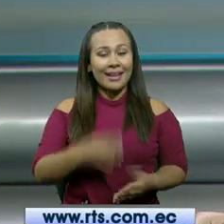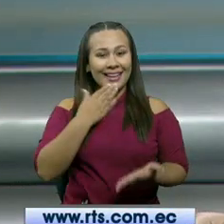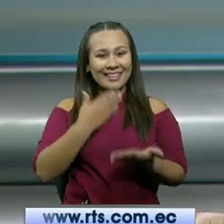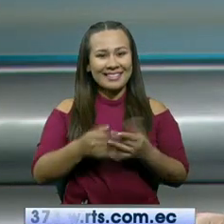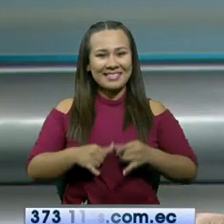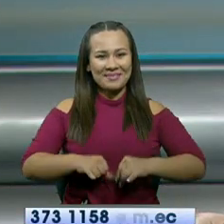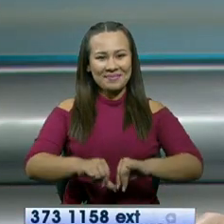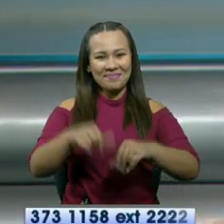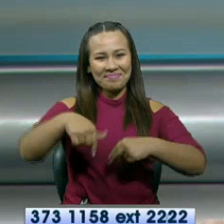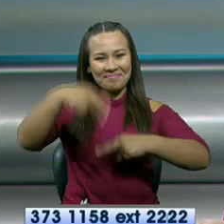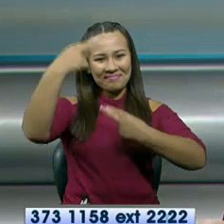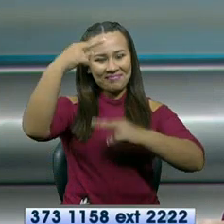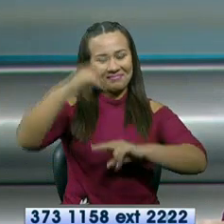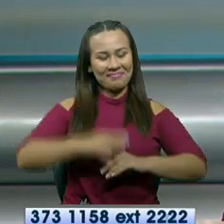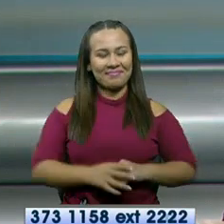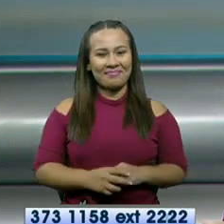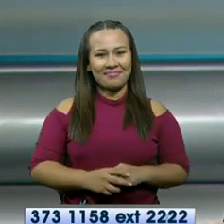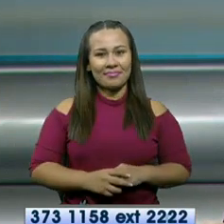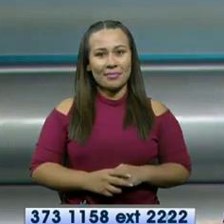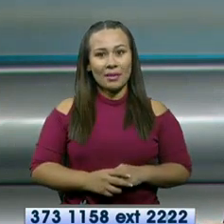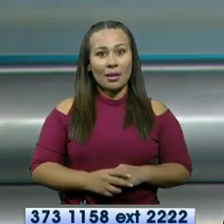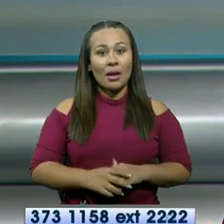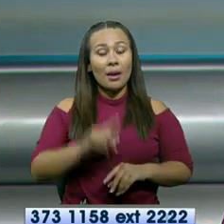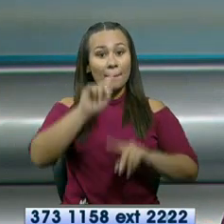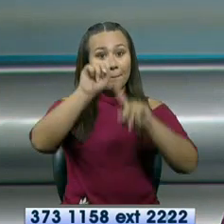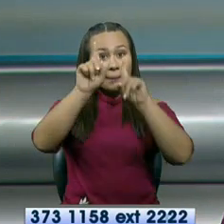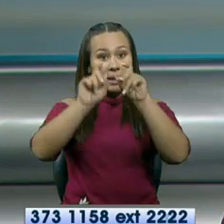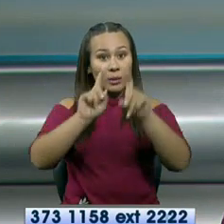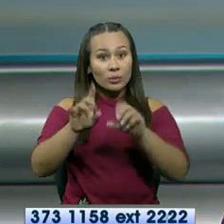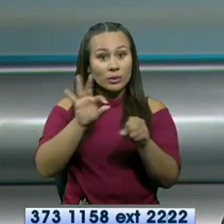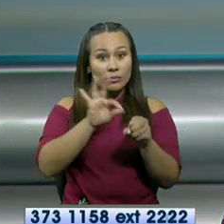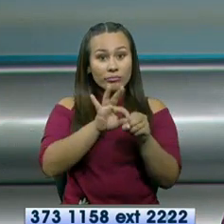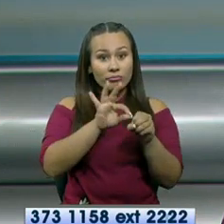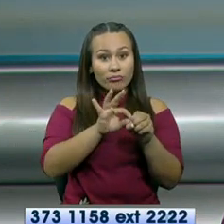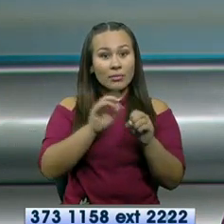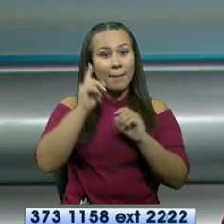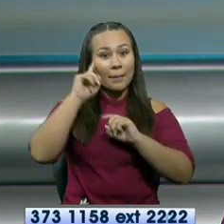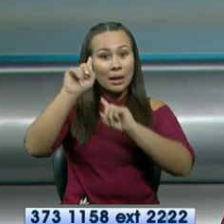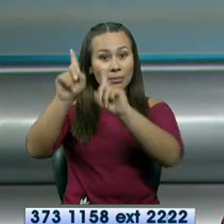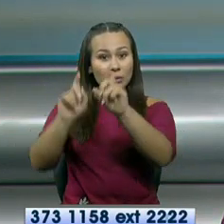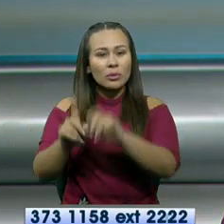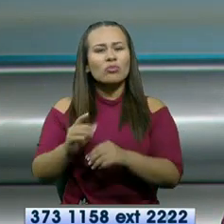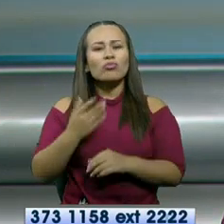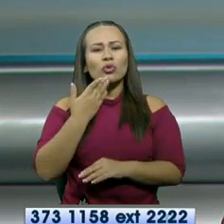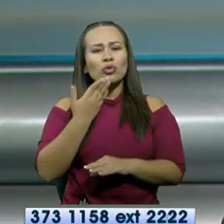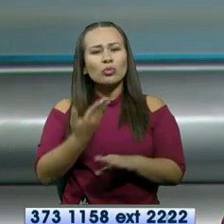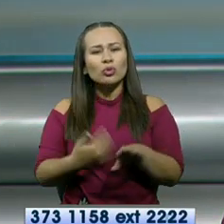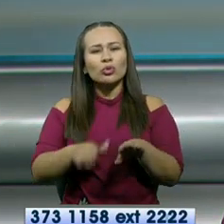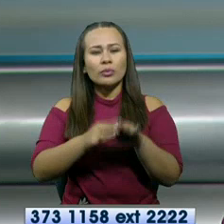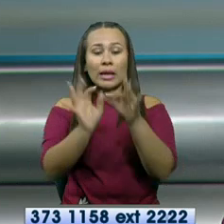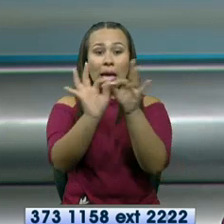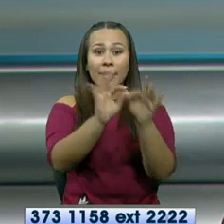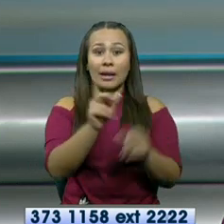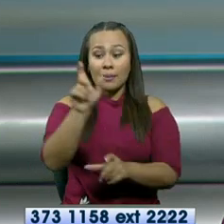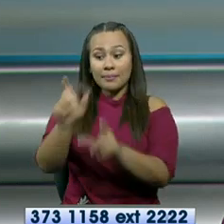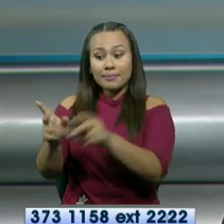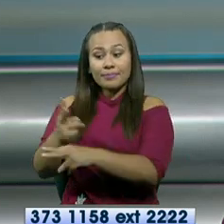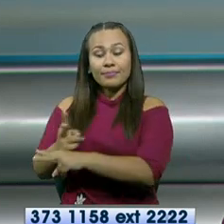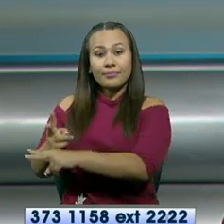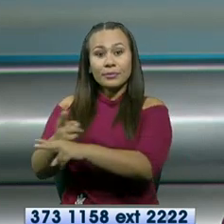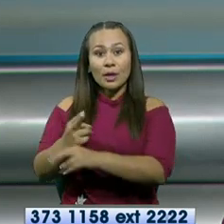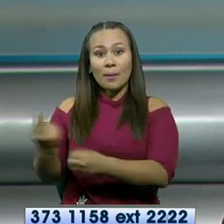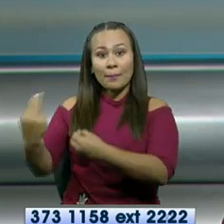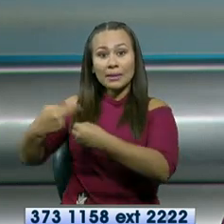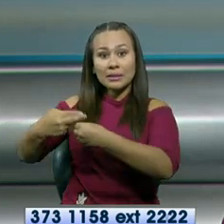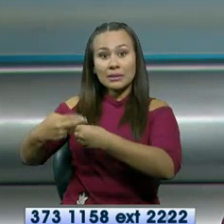Gracias por continuar en nuestra sintonía. Una de las preguntas del referéndum trata sobre la reestructuración del Consejo de Participación Ciudadana